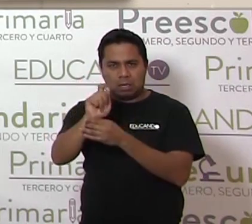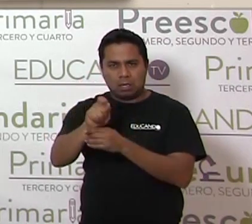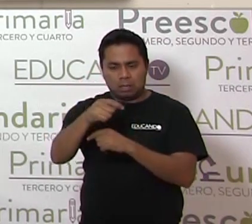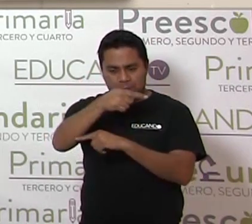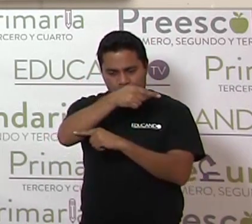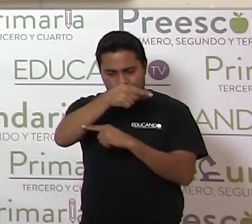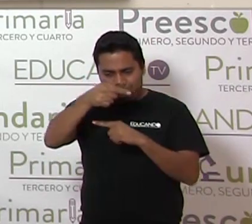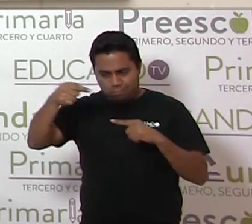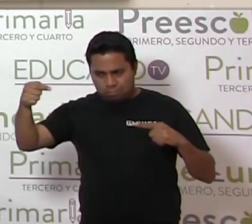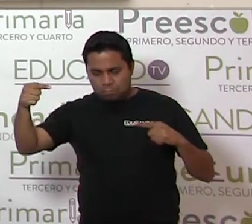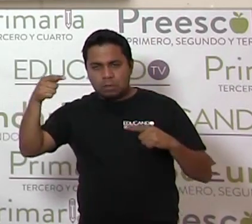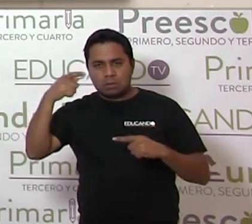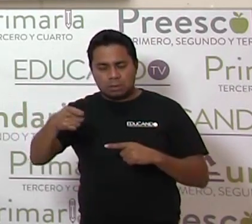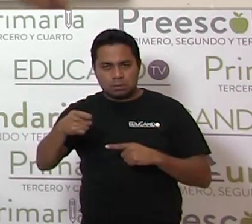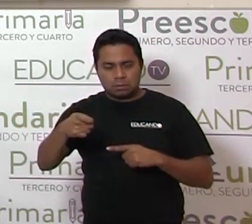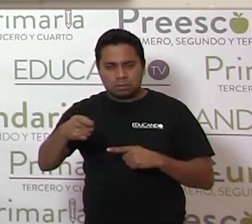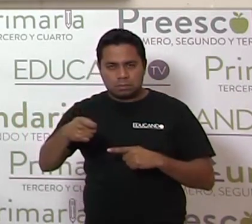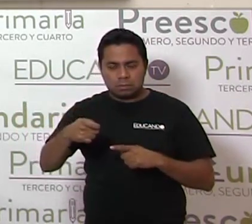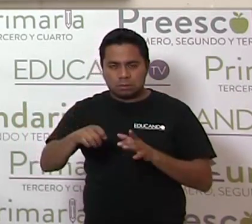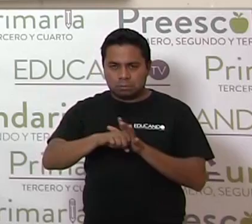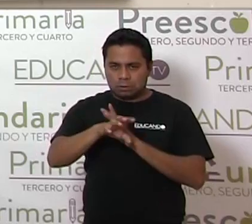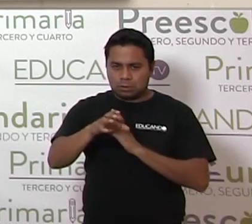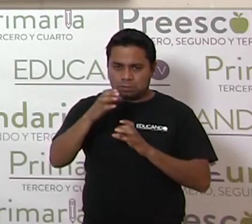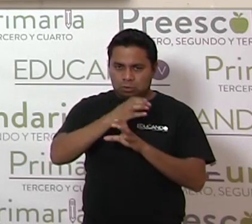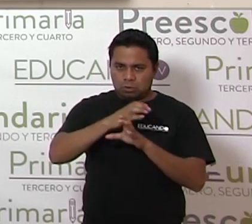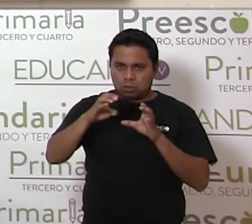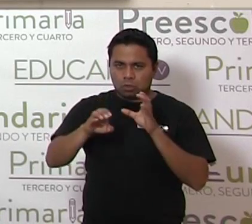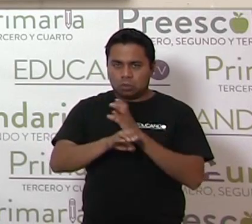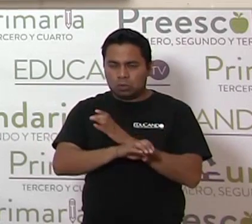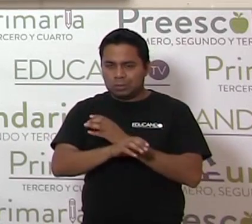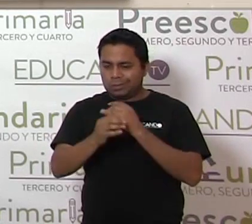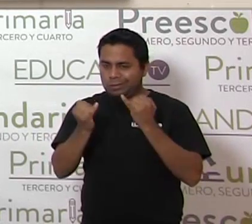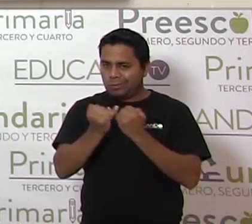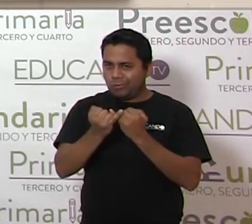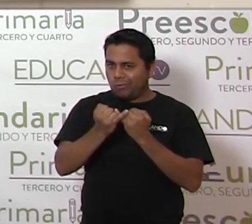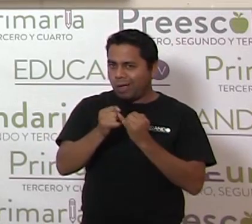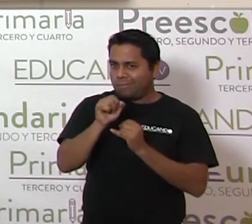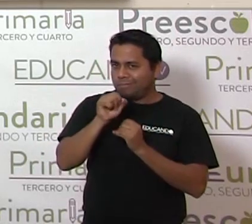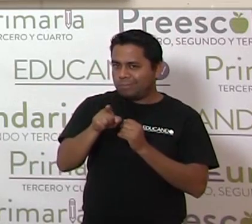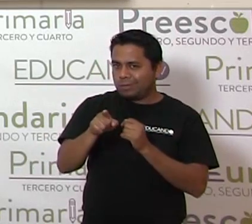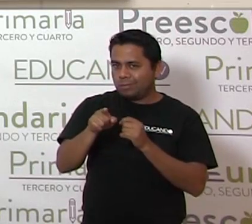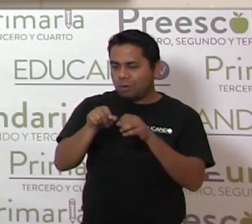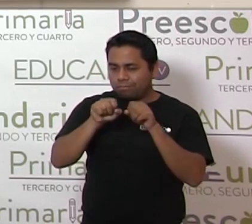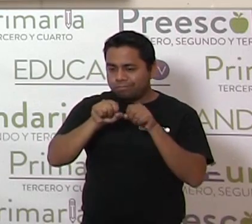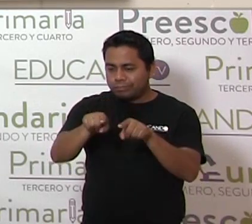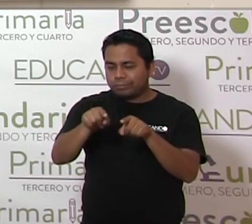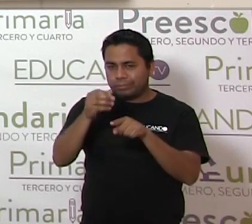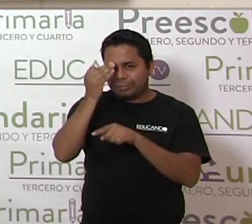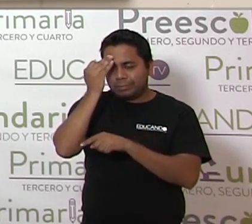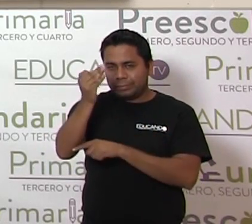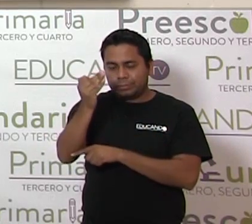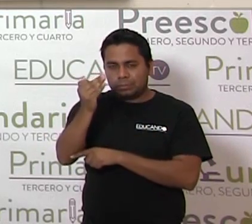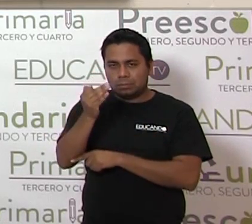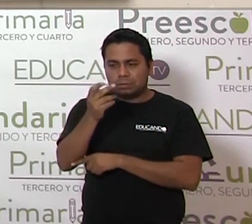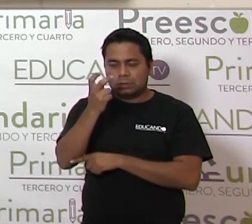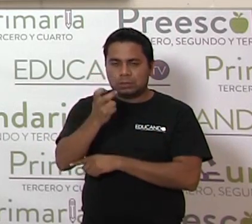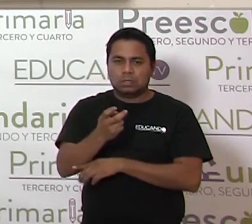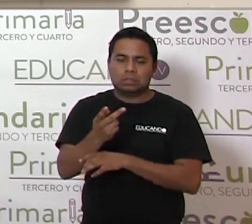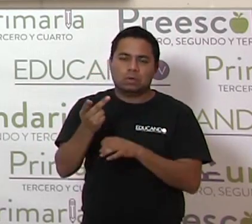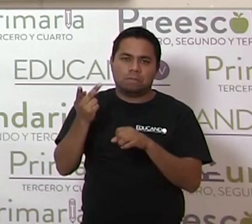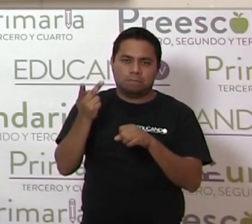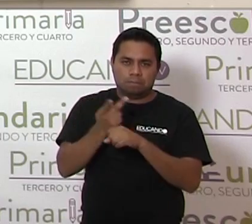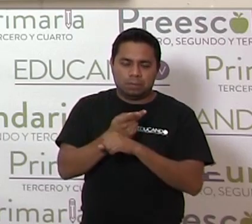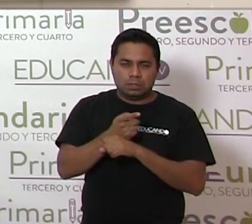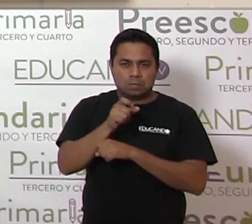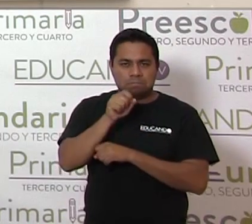este caso, los hechos paralelos. Bien, que son aquellos hechos que están ocurriendo en